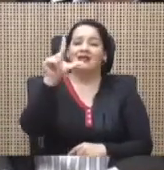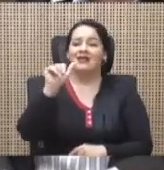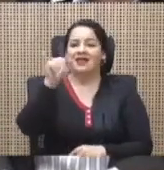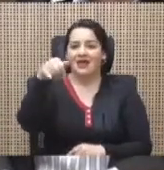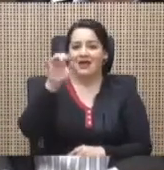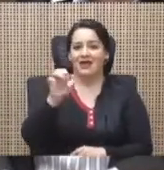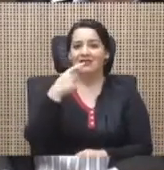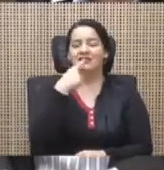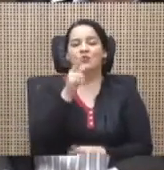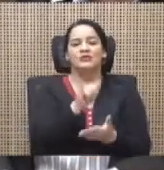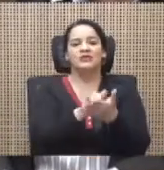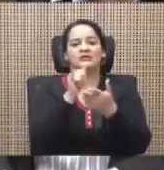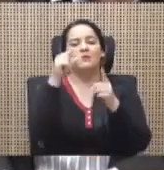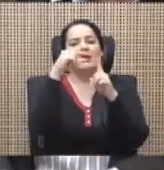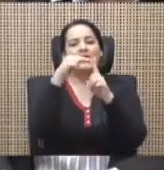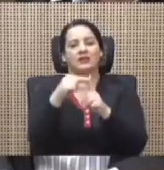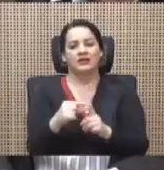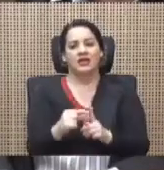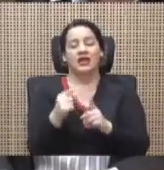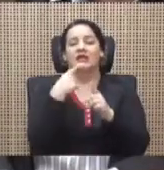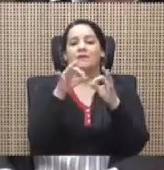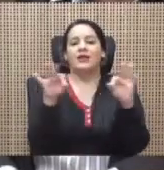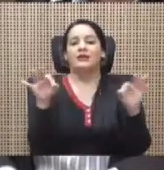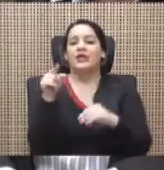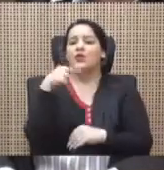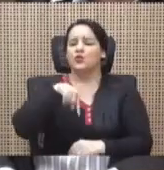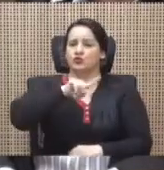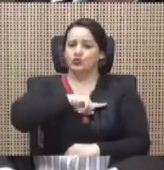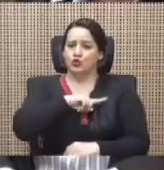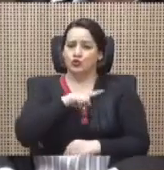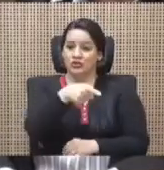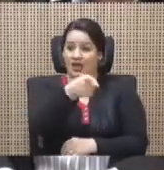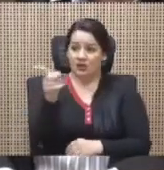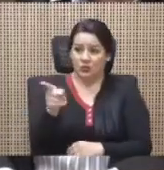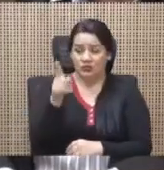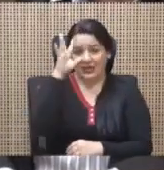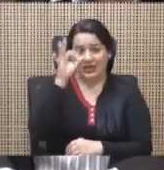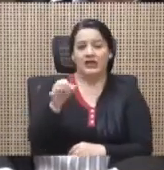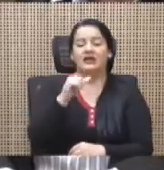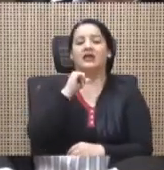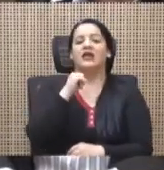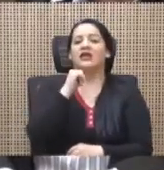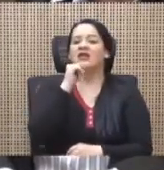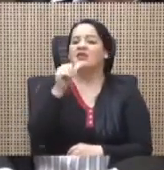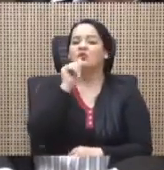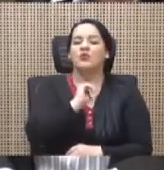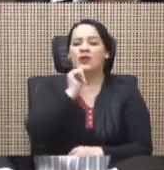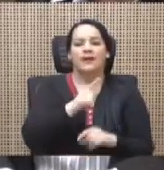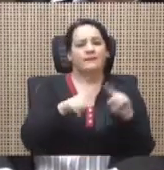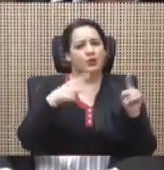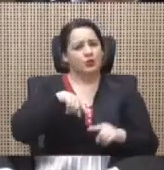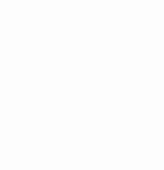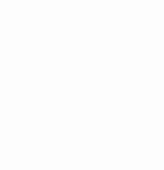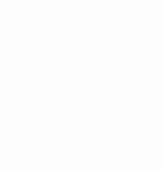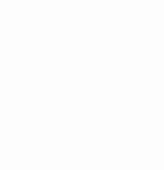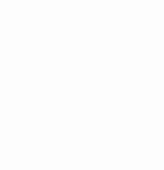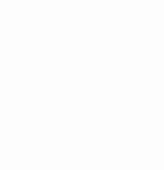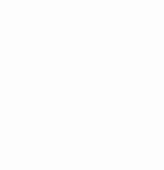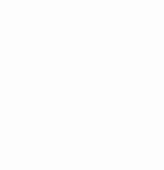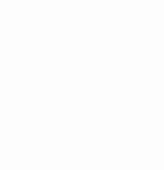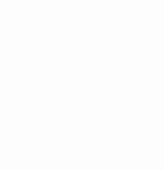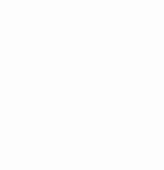parafraseo: nosotros, según ellos, somos los intolerantes, pero somos nosotros los que tenemos que andar con seguridad privada.